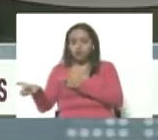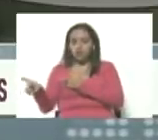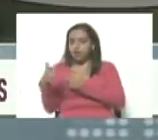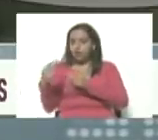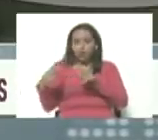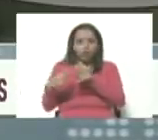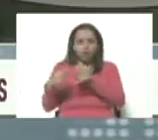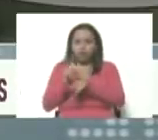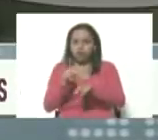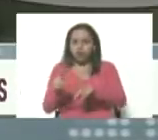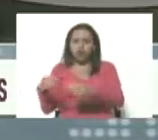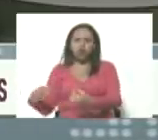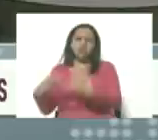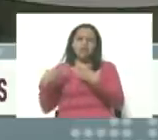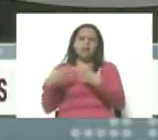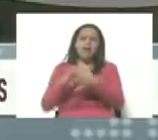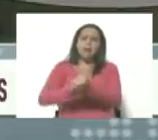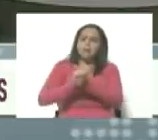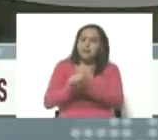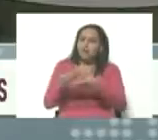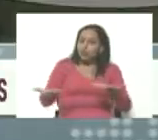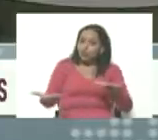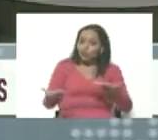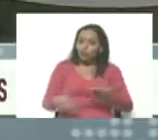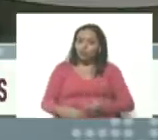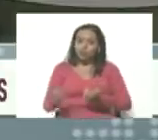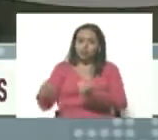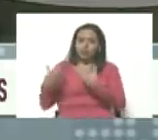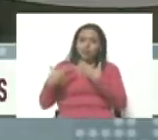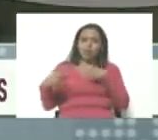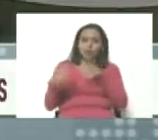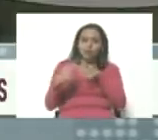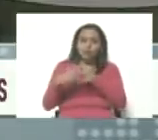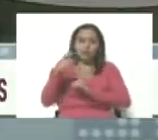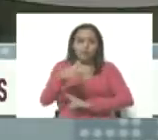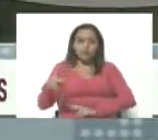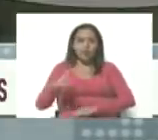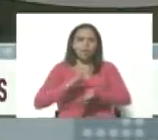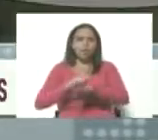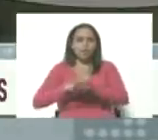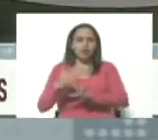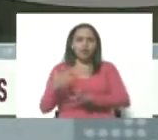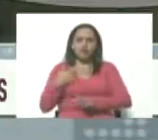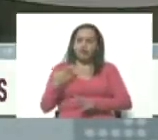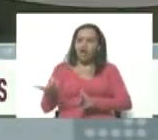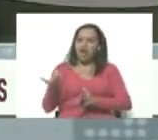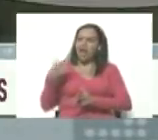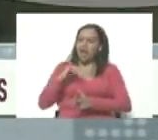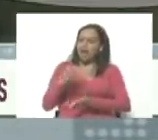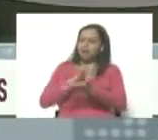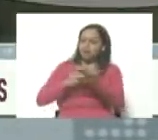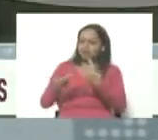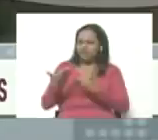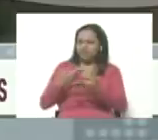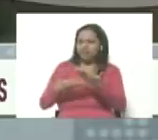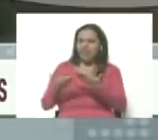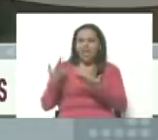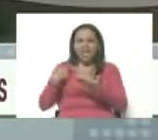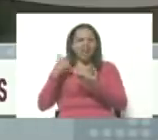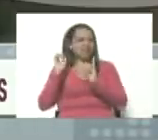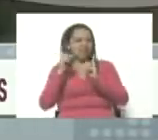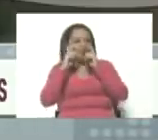los enemigos. Lo contaminan los amigos, los contaminan los conocidos. Porque uno le da confianza, vamos a quitarnos el tapaboca a